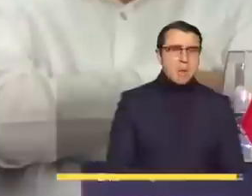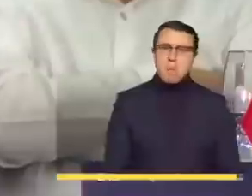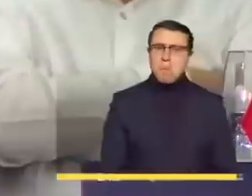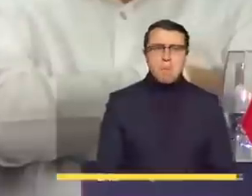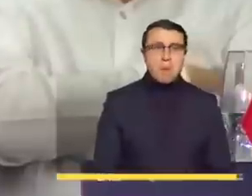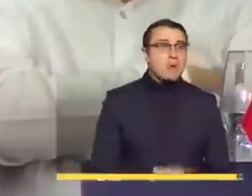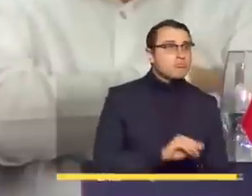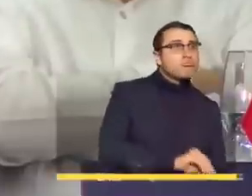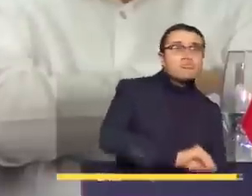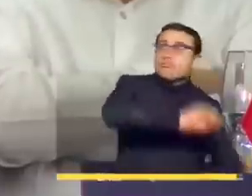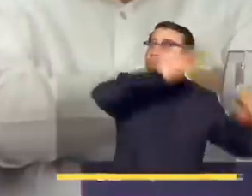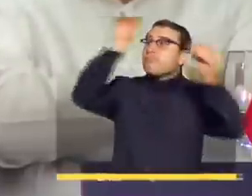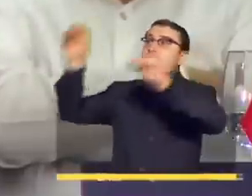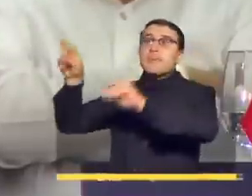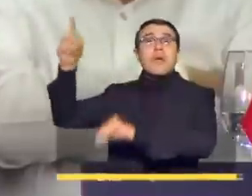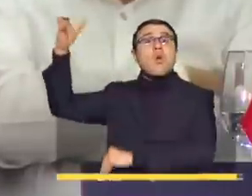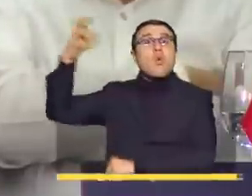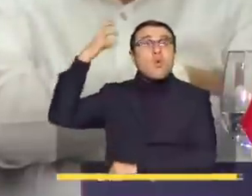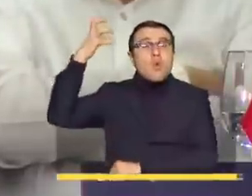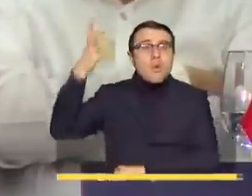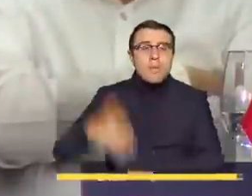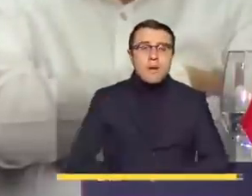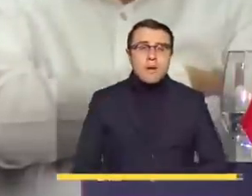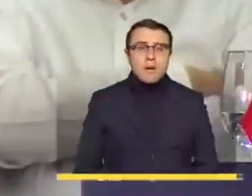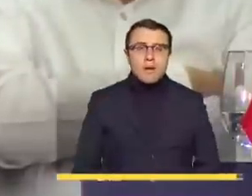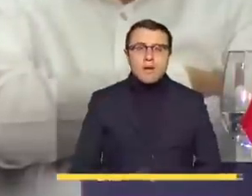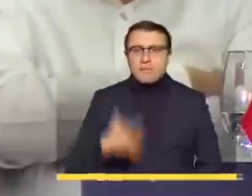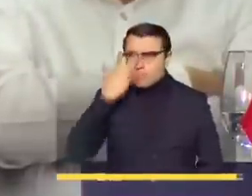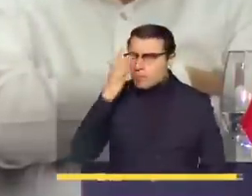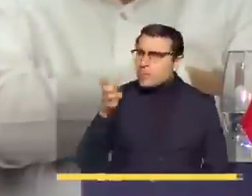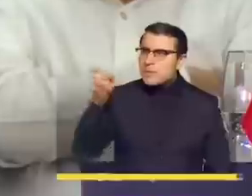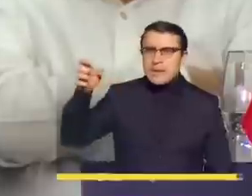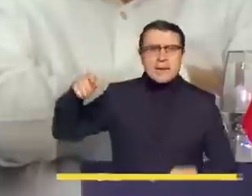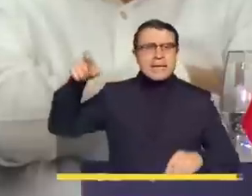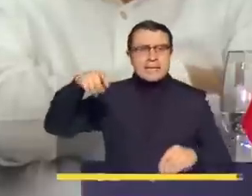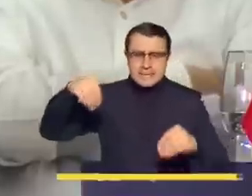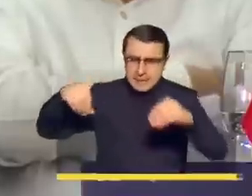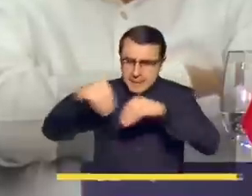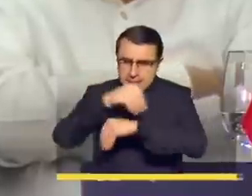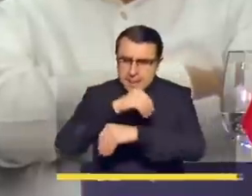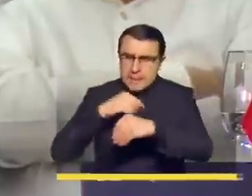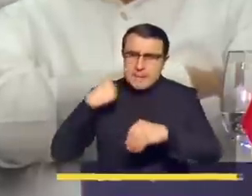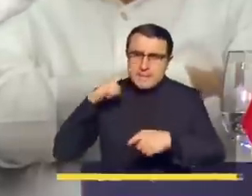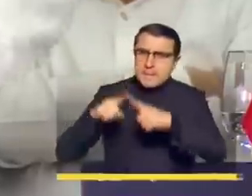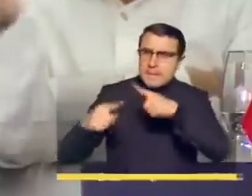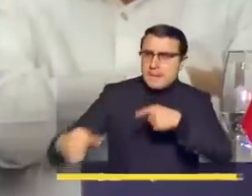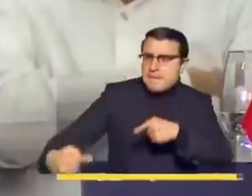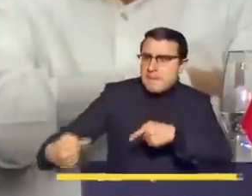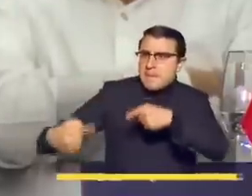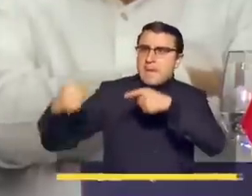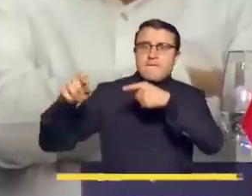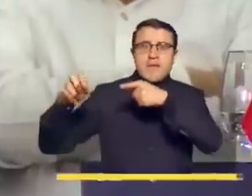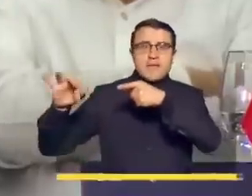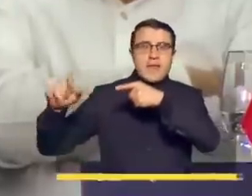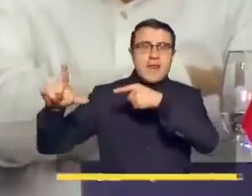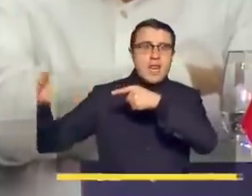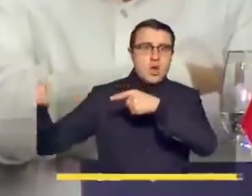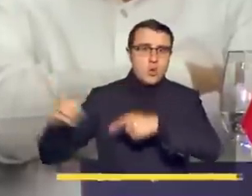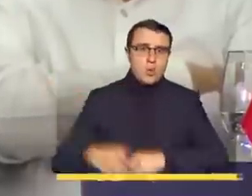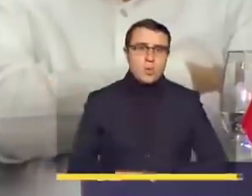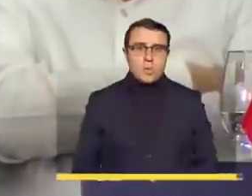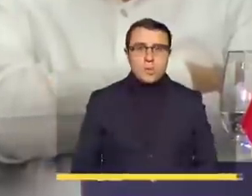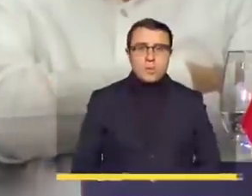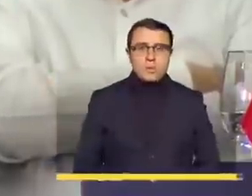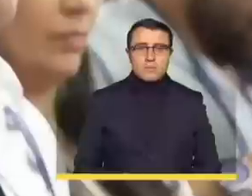se los están llevando, porque allá necesitan pureza para competir con el fentanilo.